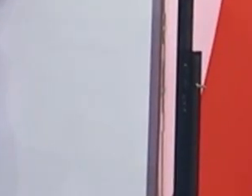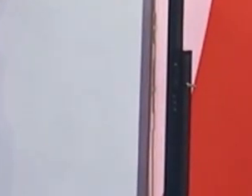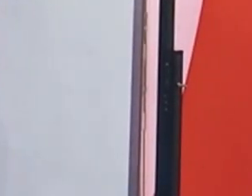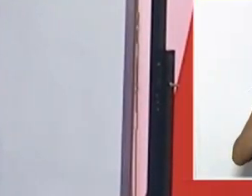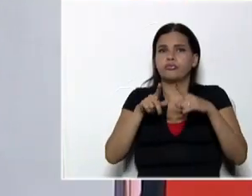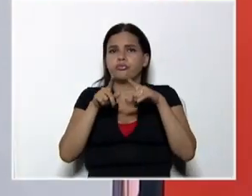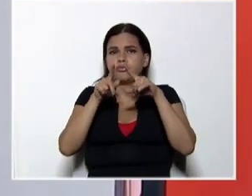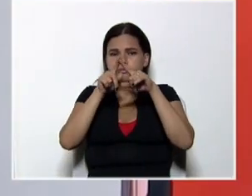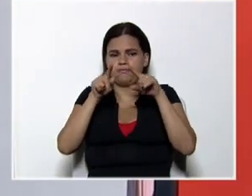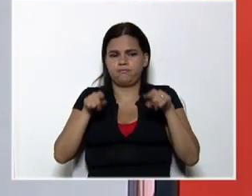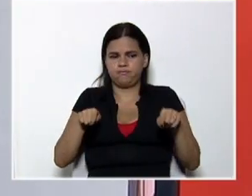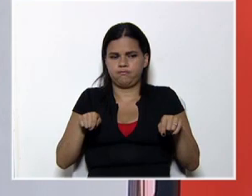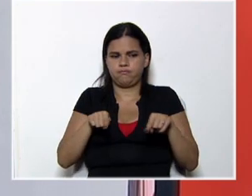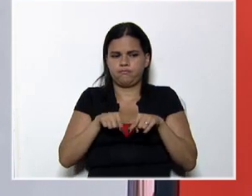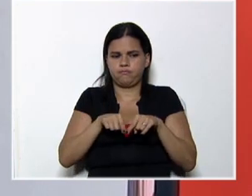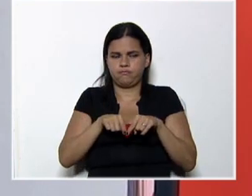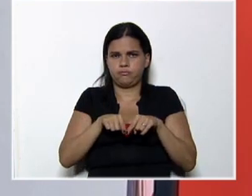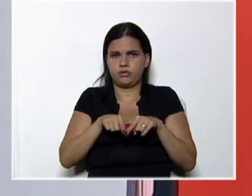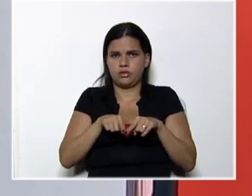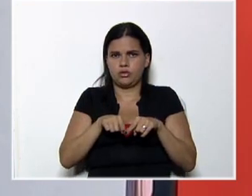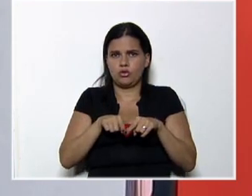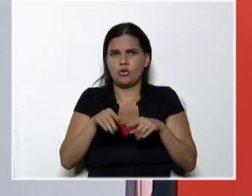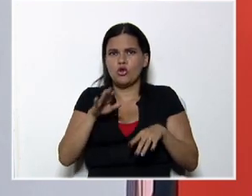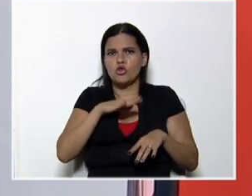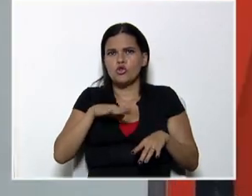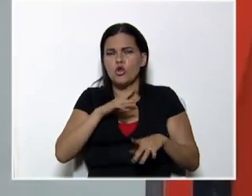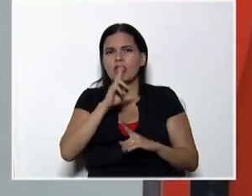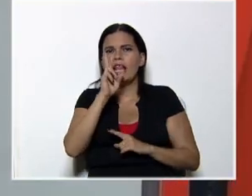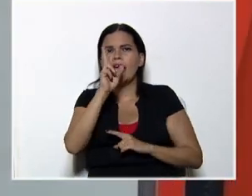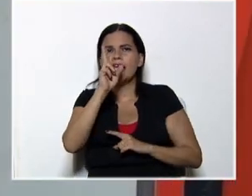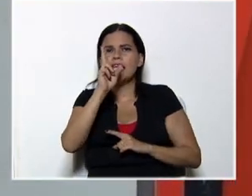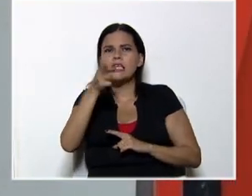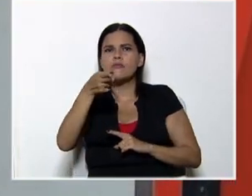rectángulo donde la hipotenusa es la base